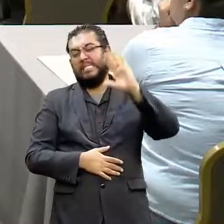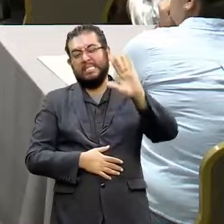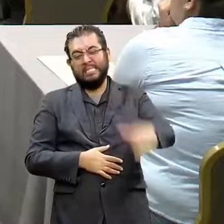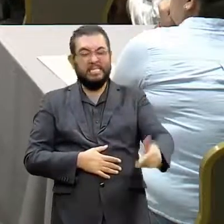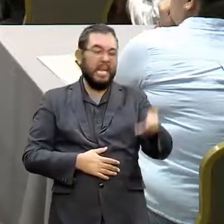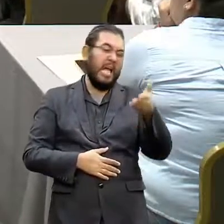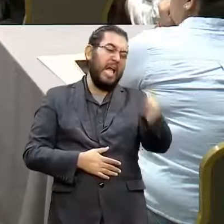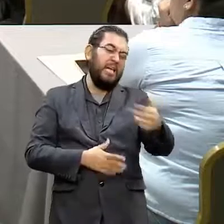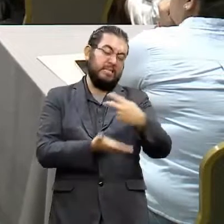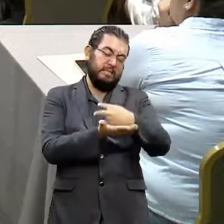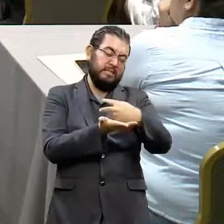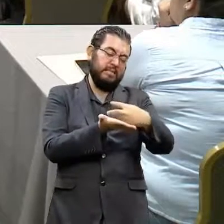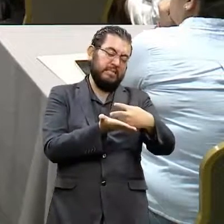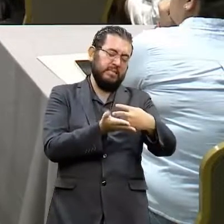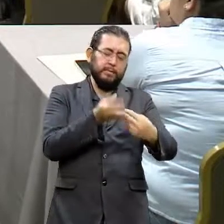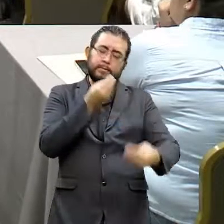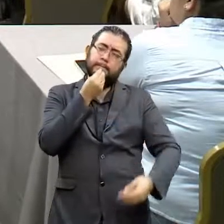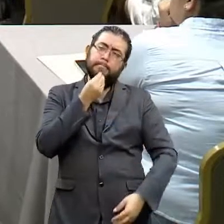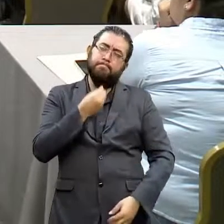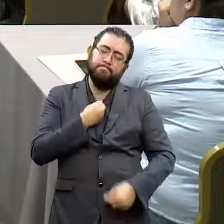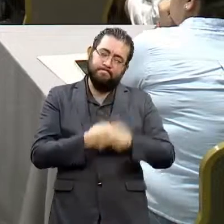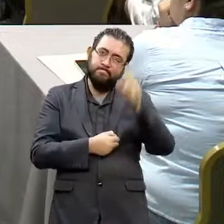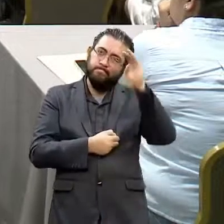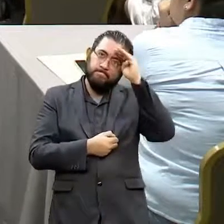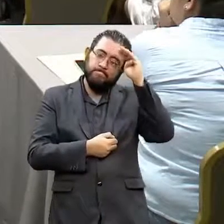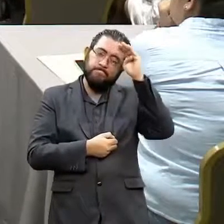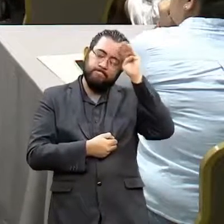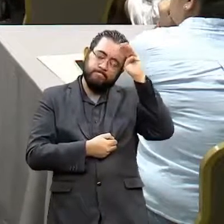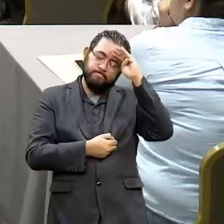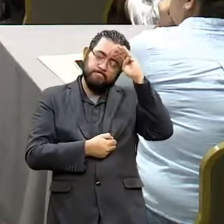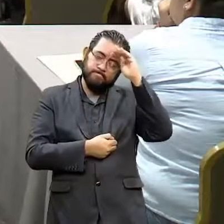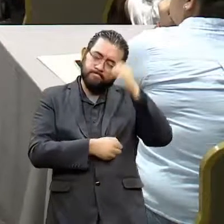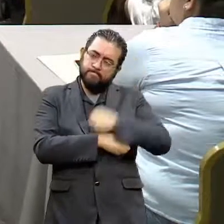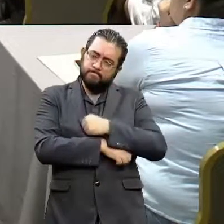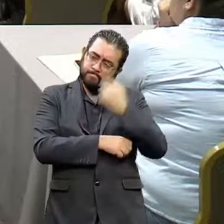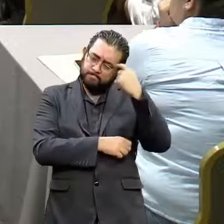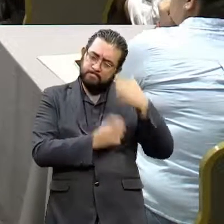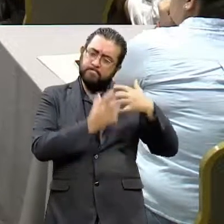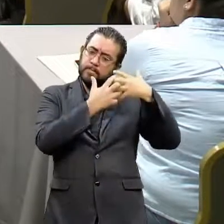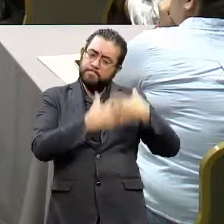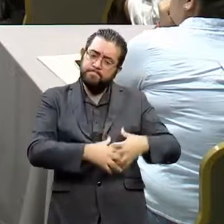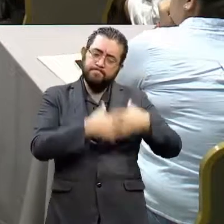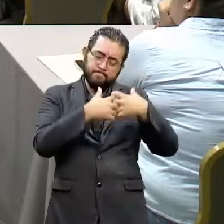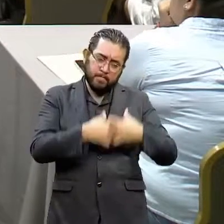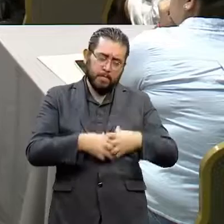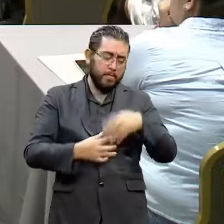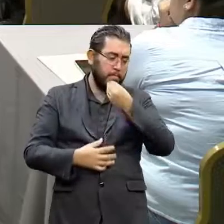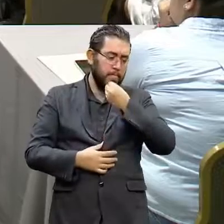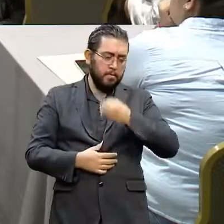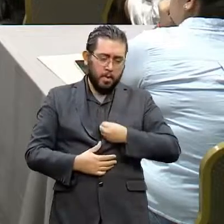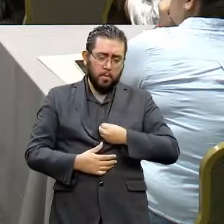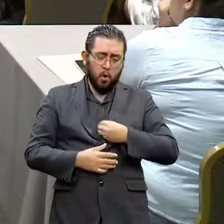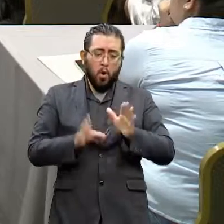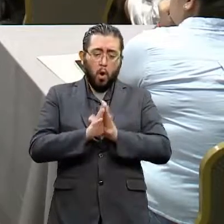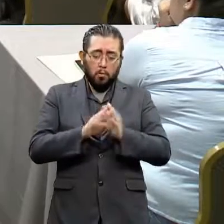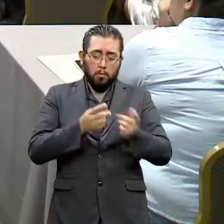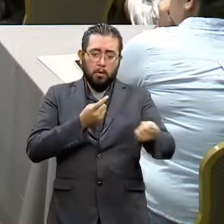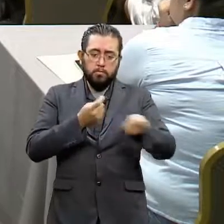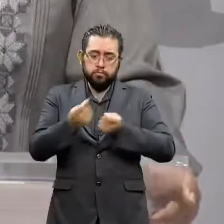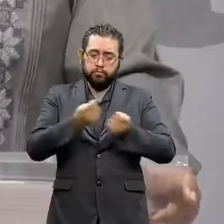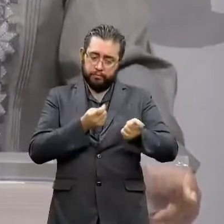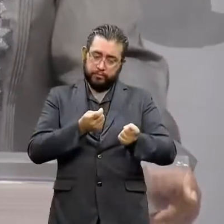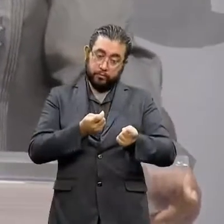un segundo reto que tendrá que derivarse de las acciones que se establezcan en este protocolo Alba de carácter